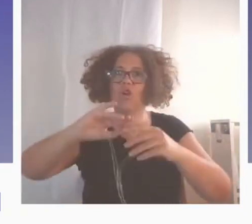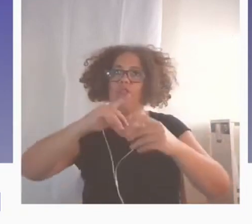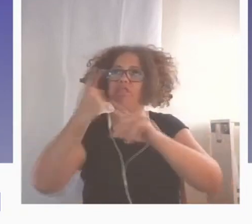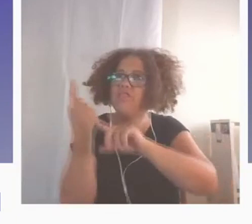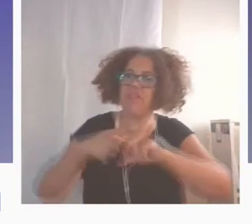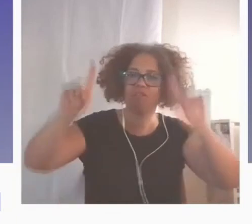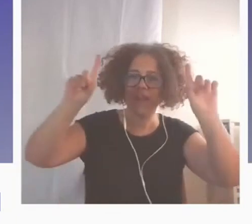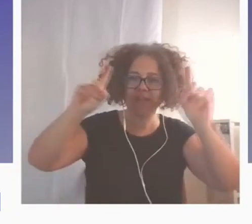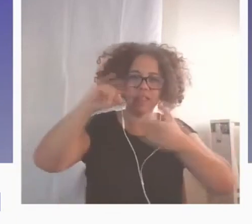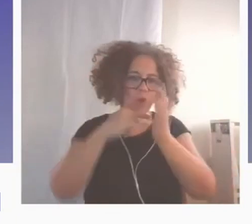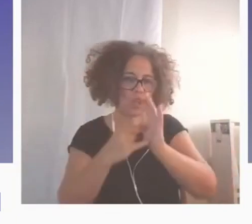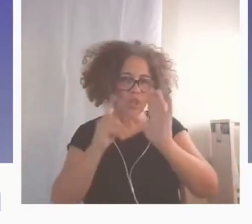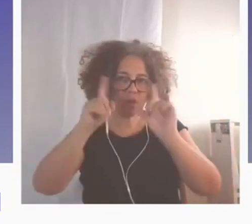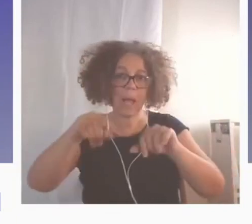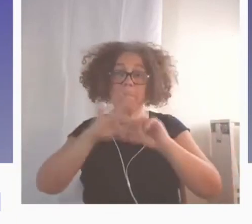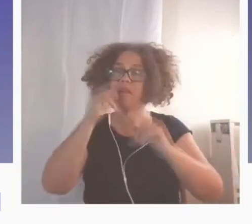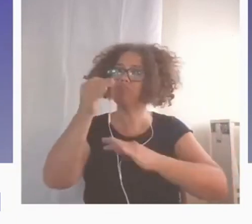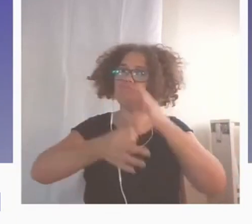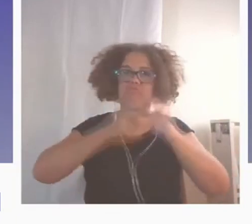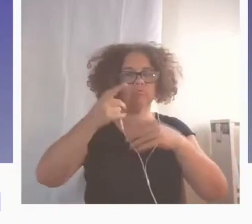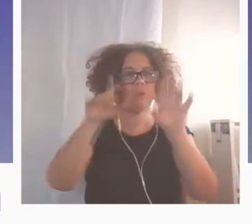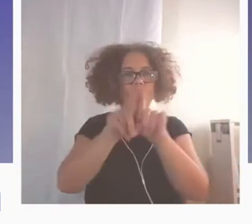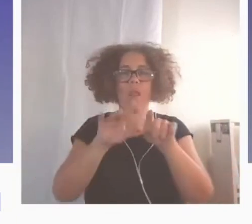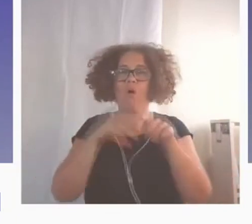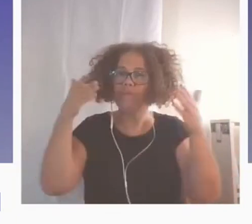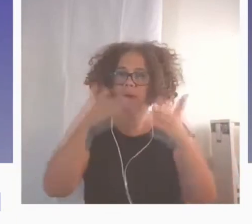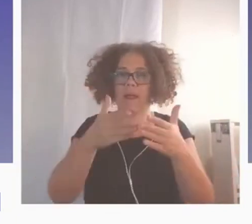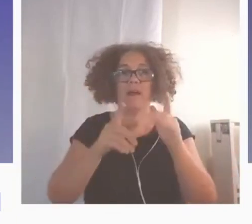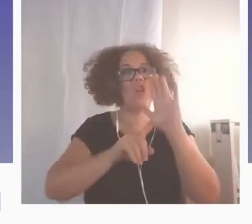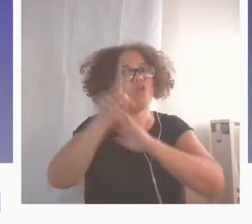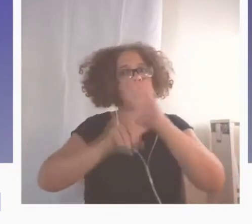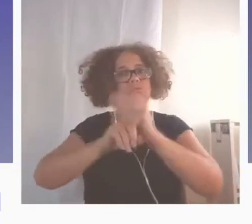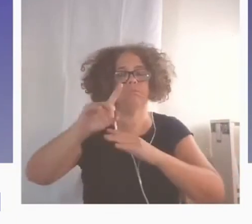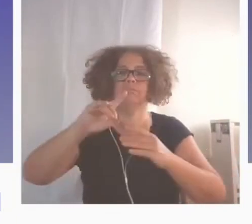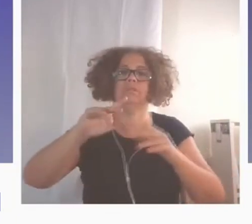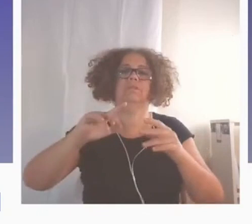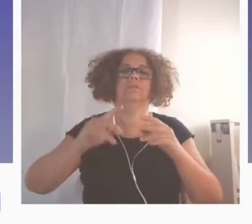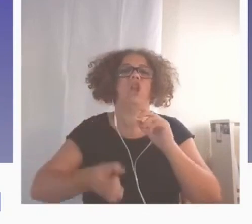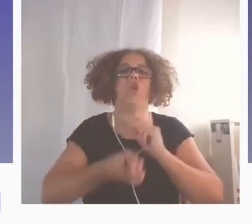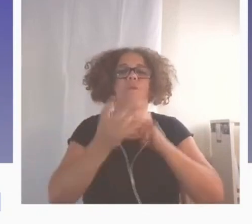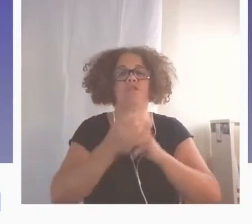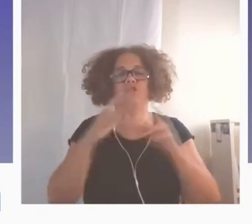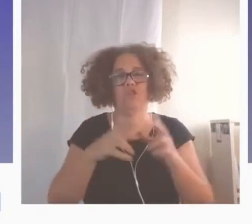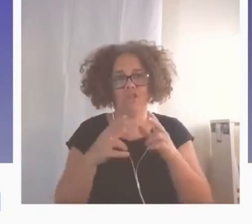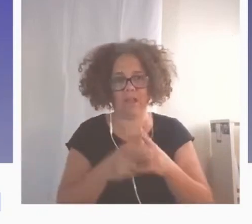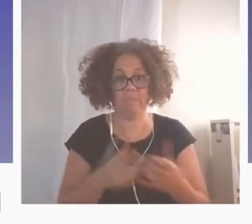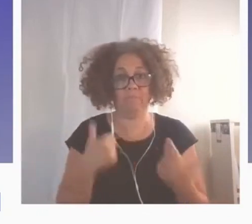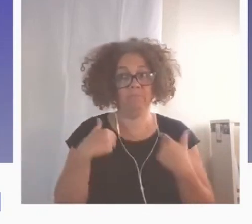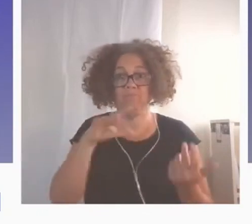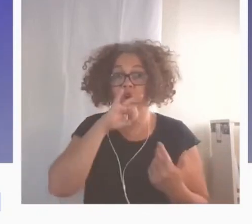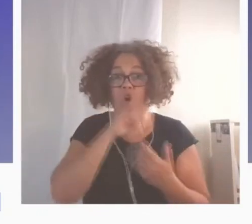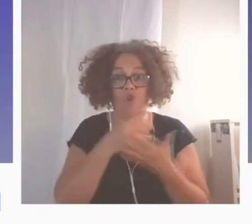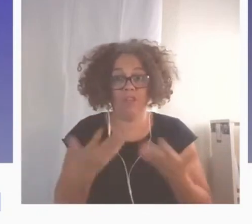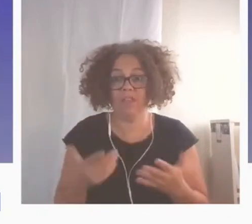siempre centrados en avanzar en los modelos de innovación social. Yo estoy muy contenta de estar hoy aquí en esta mesa redonda, más allá del